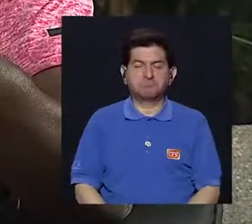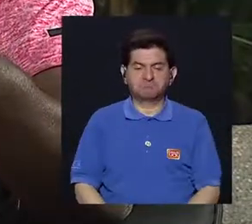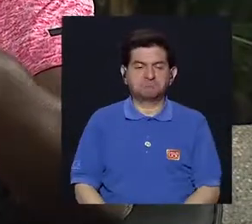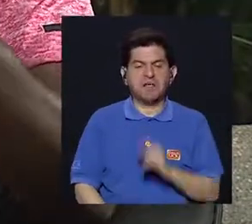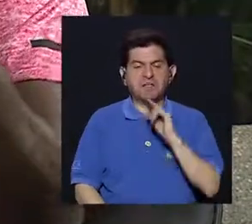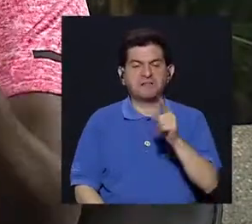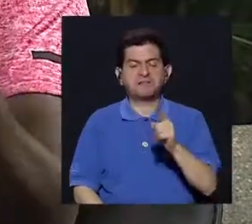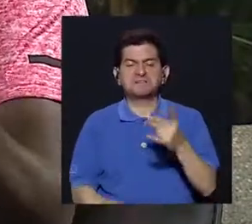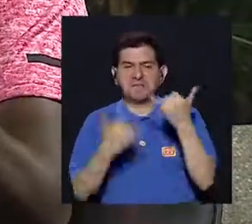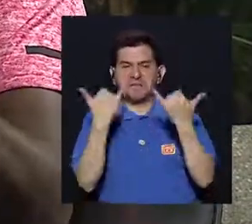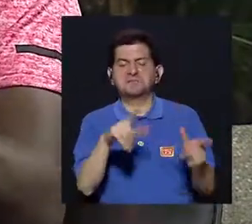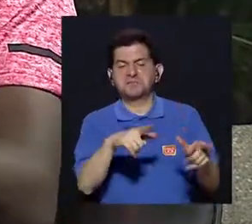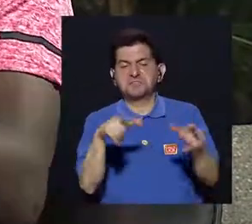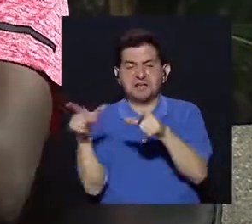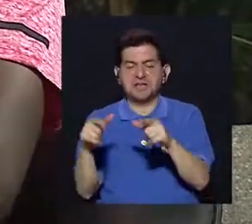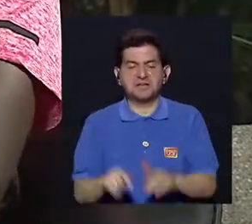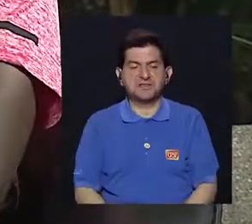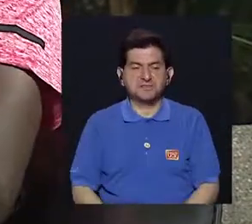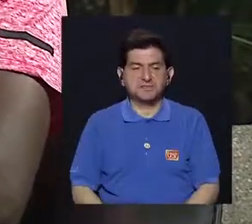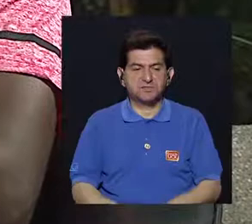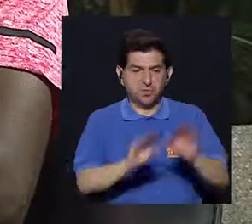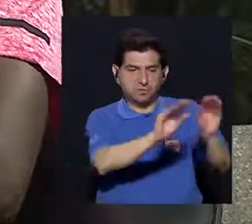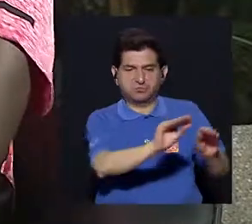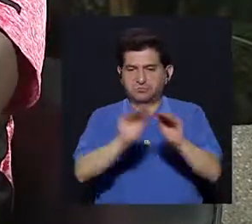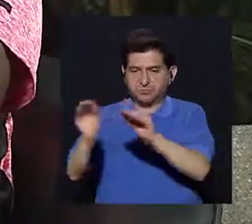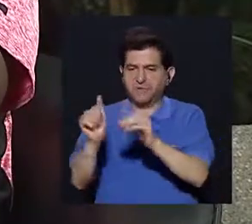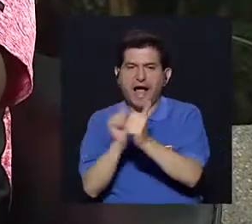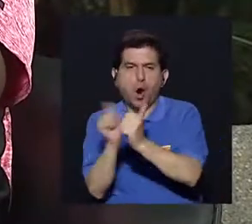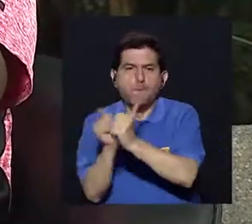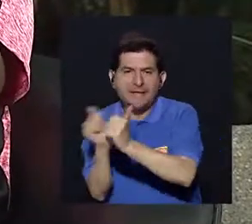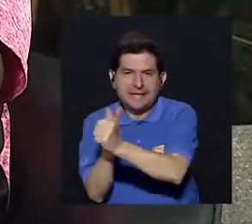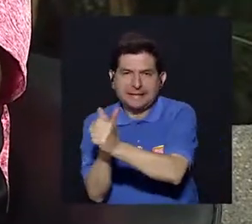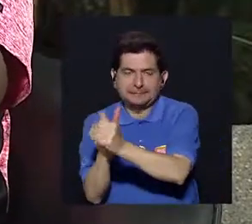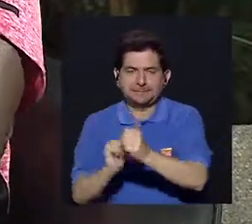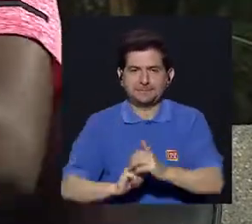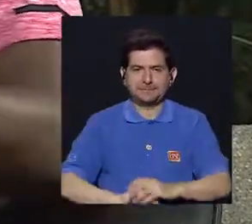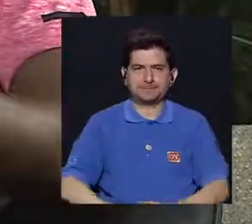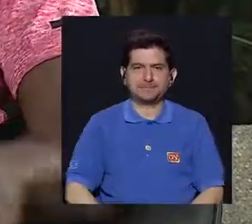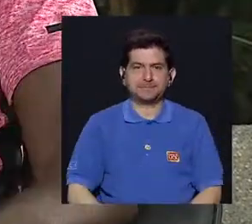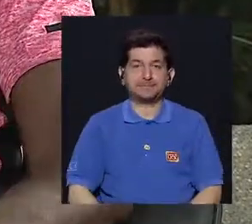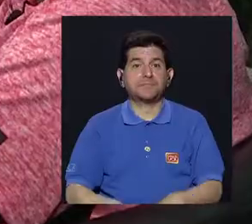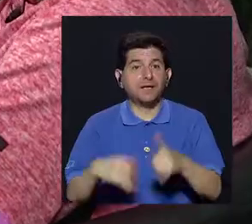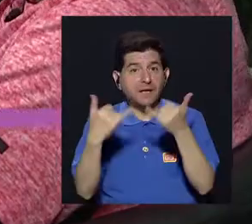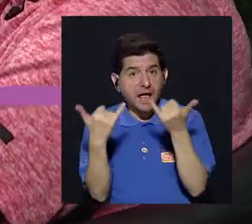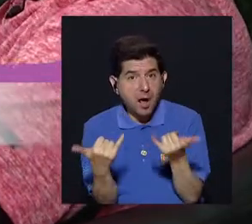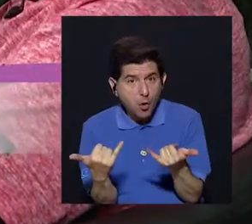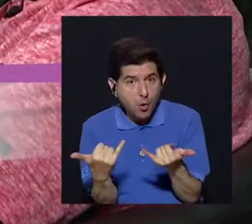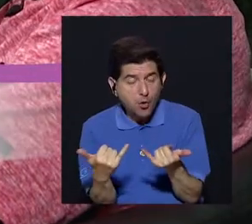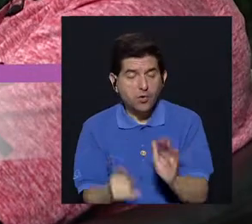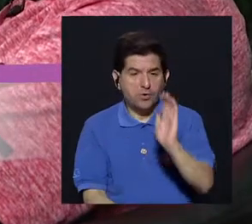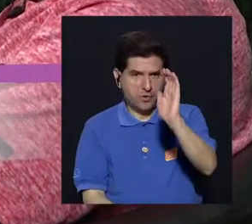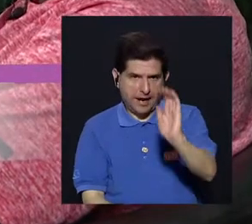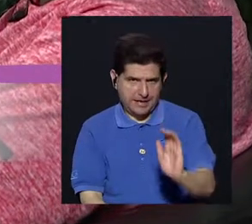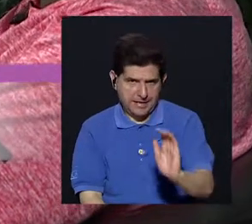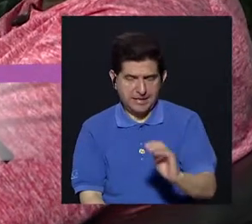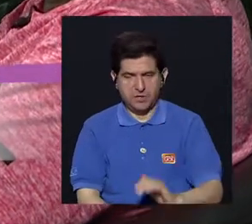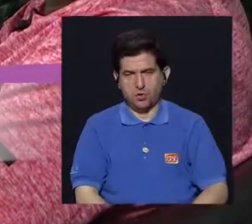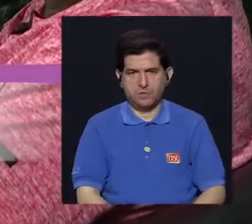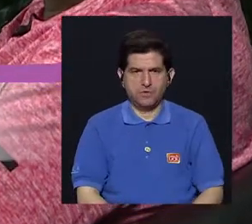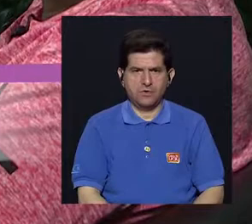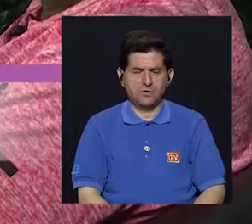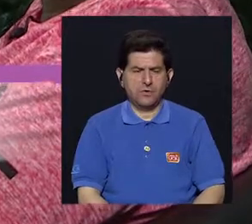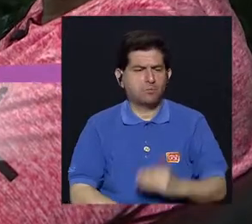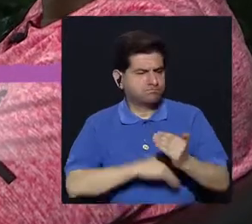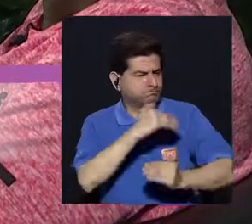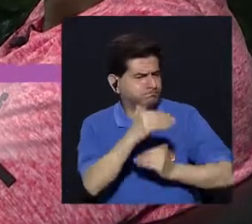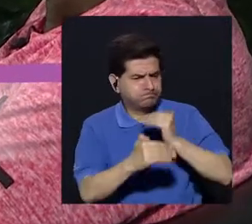así, entonces dicen, bueno, ya él está listo para pasar ya a la competitividad. Ahora bien, digamos que un niño